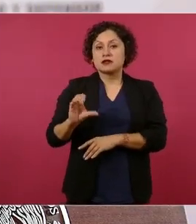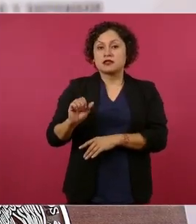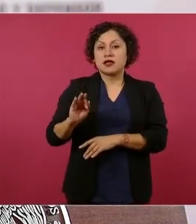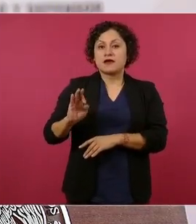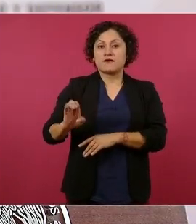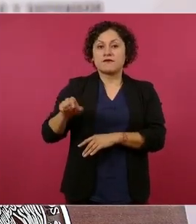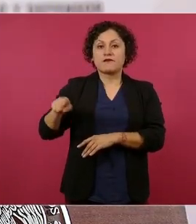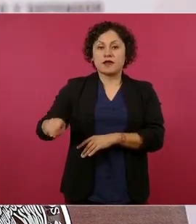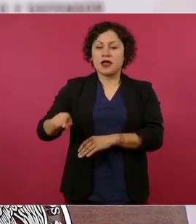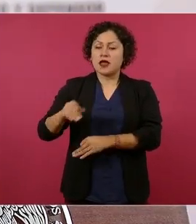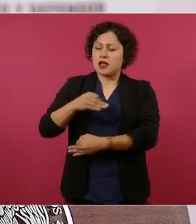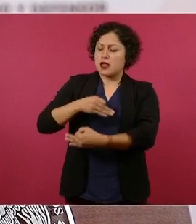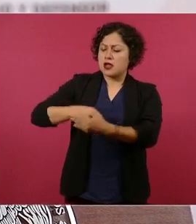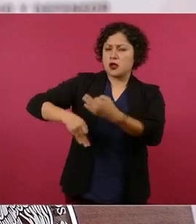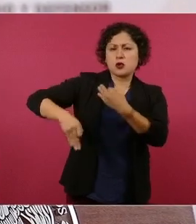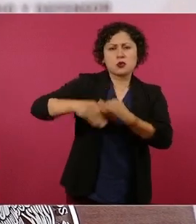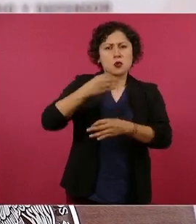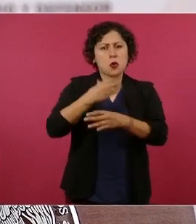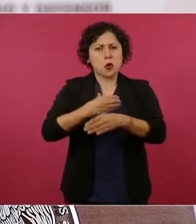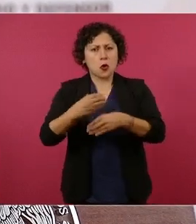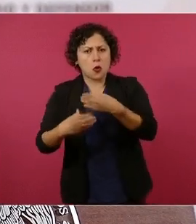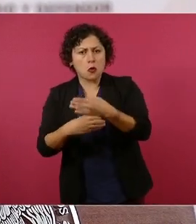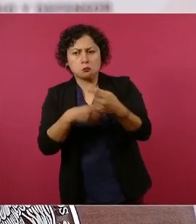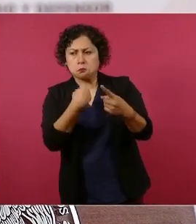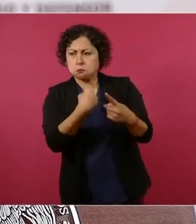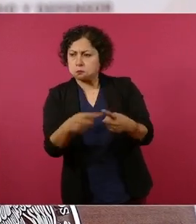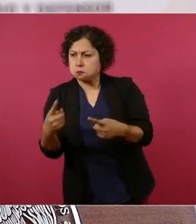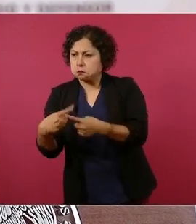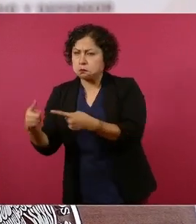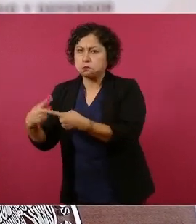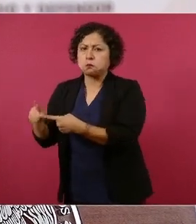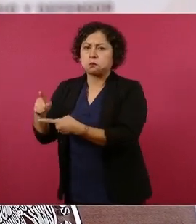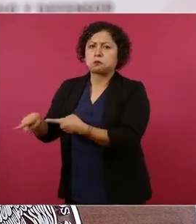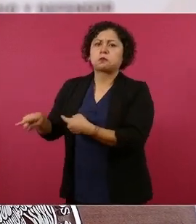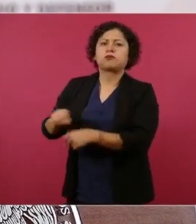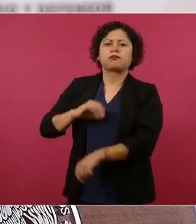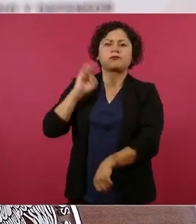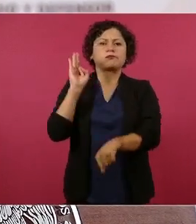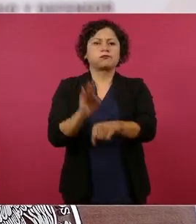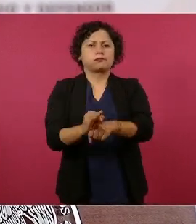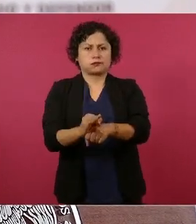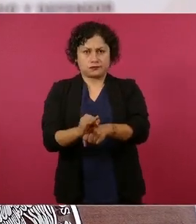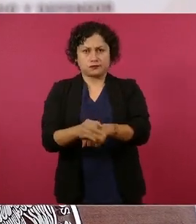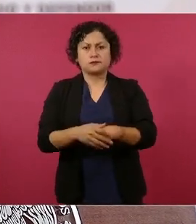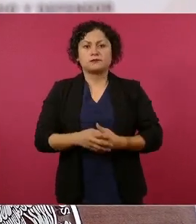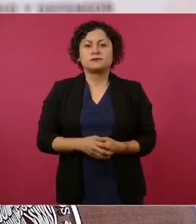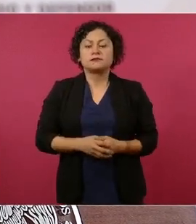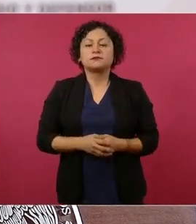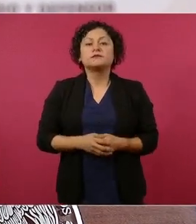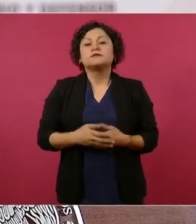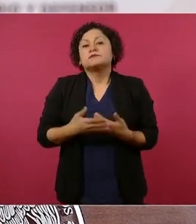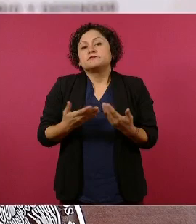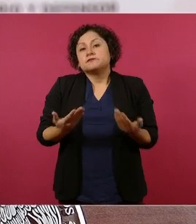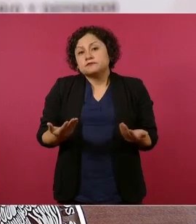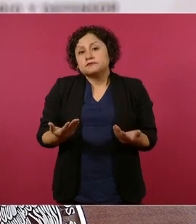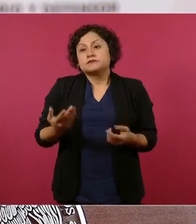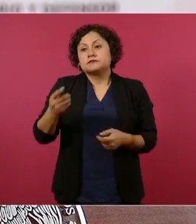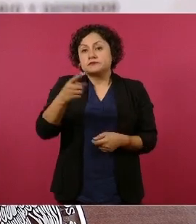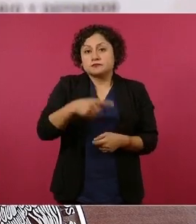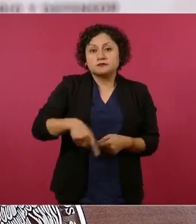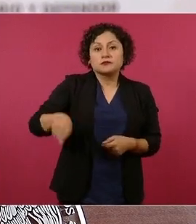recursos para atender y superar esta emergencia. Ante el surgimiento de algunas dudas